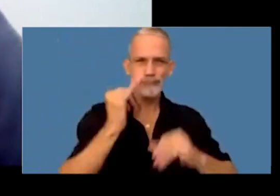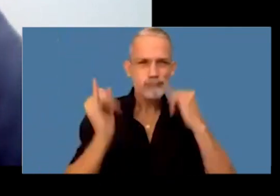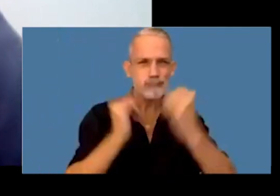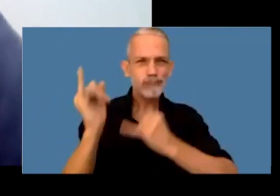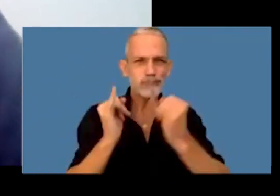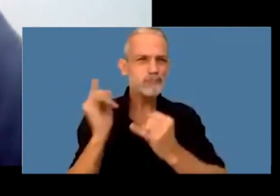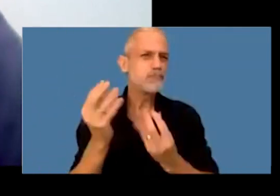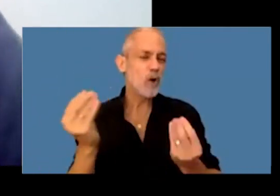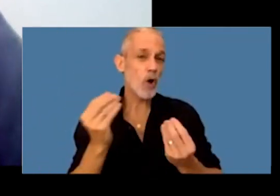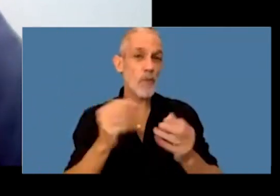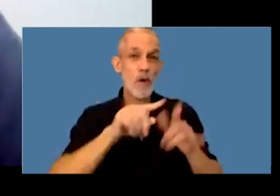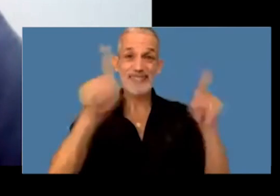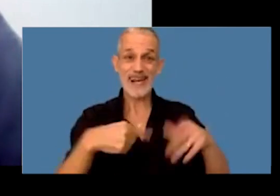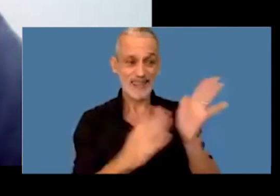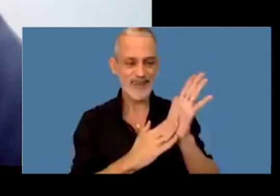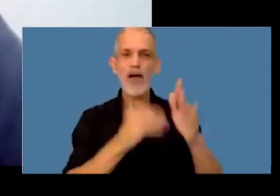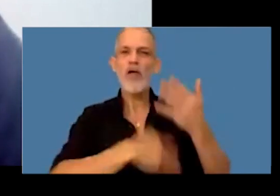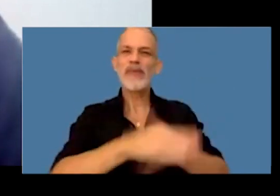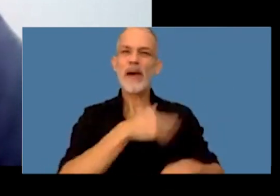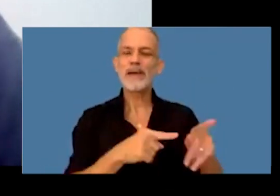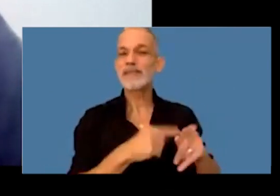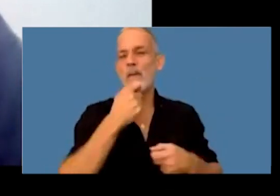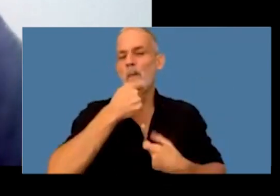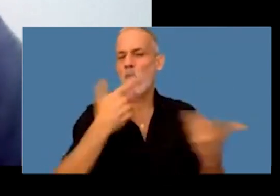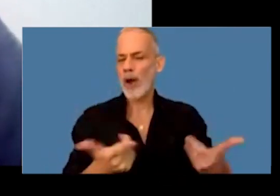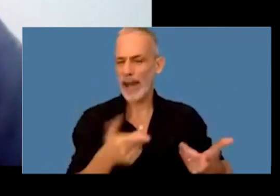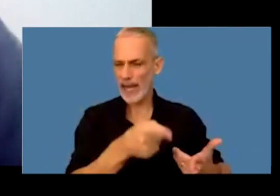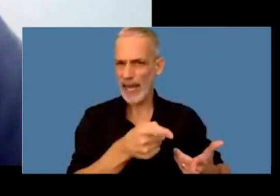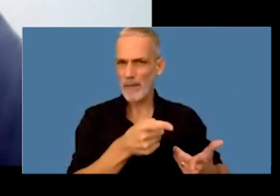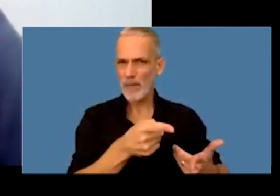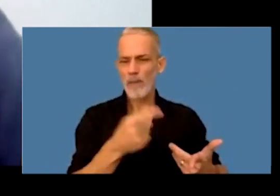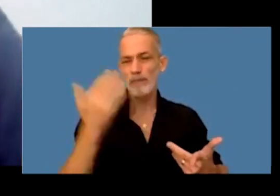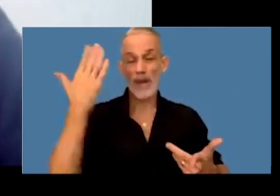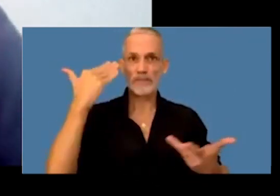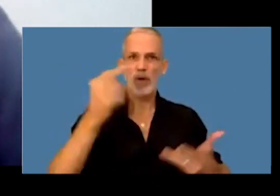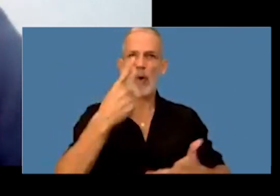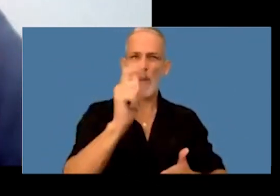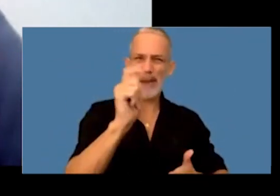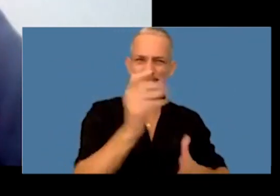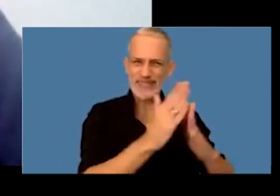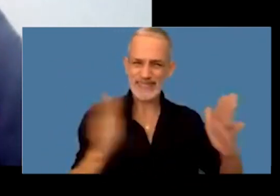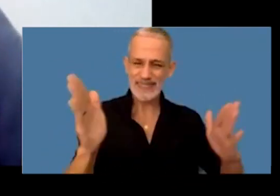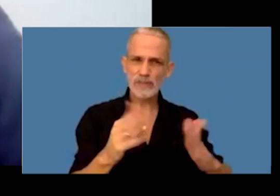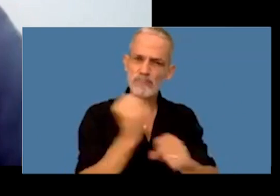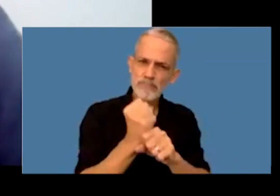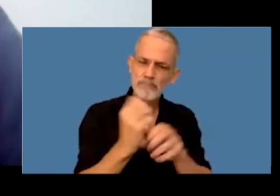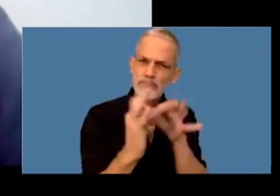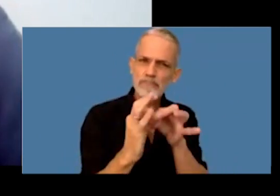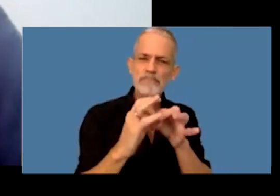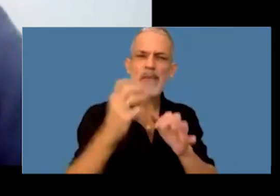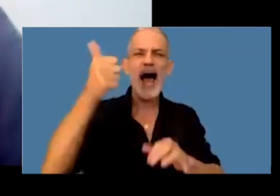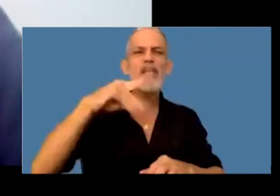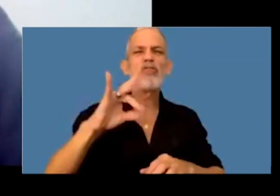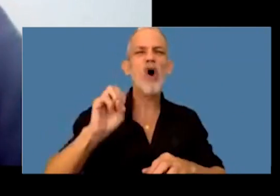la certificación de discapacidad. Por ejemplo, hace ya más de un mes que venimos trabajando con Andorra, que ellos